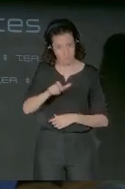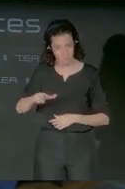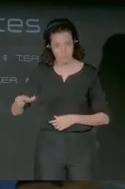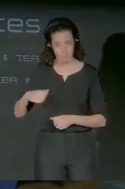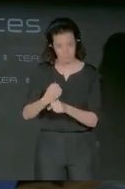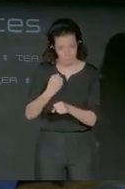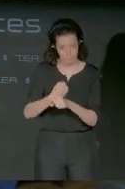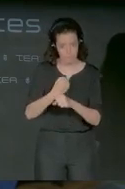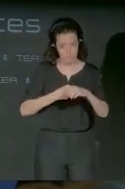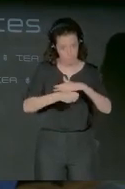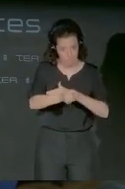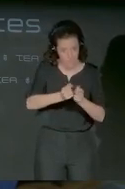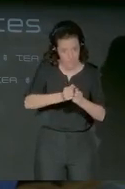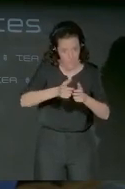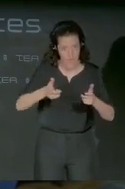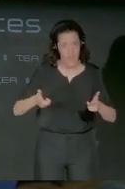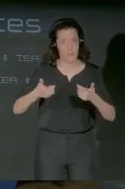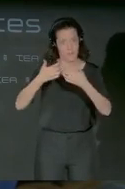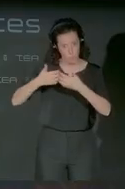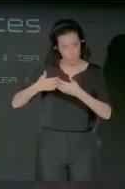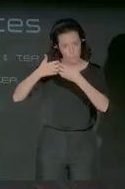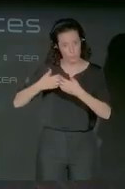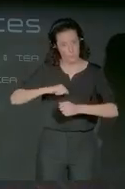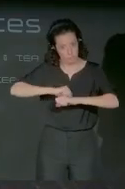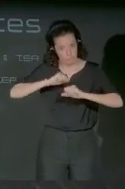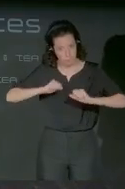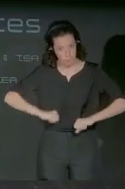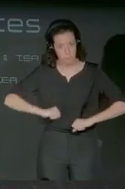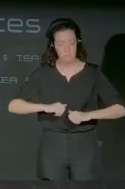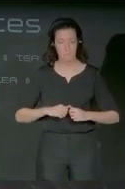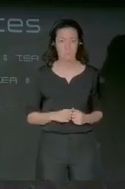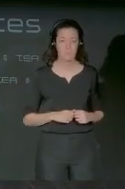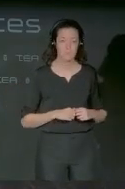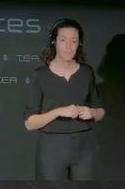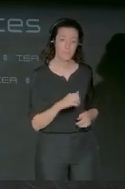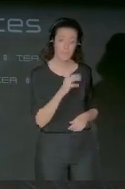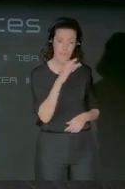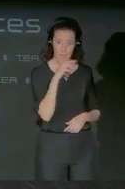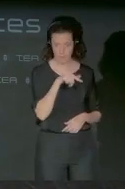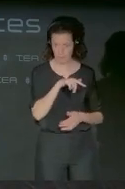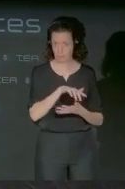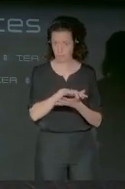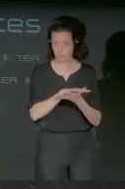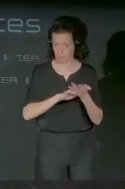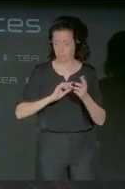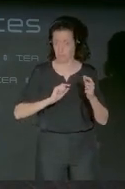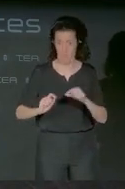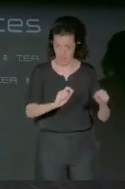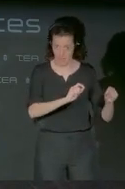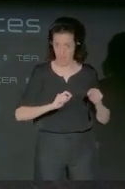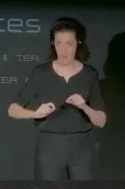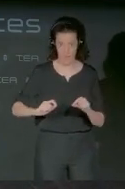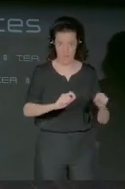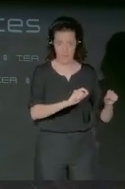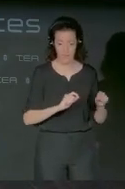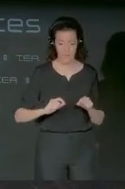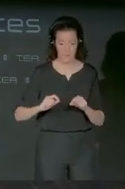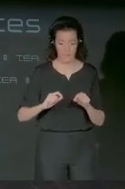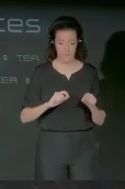Efectivamente, al final los videojuegos empiezan a estar en el centro del debate y eso supone un potencial para la propia industria del videojuego, para la propia